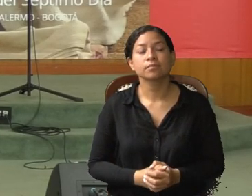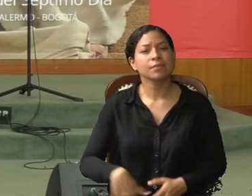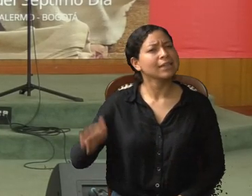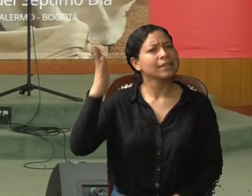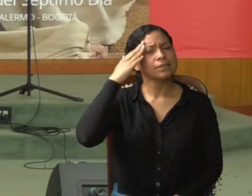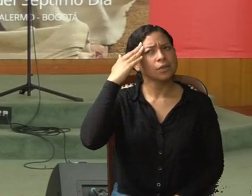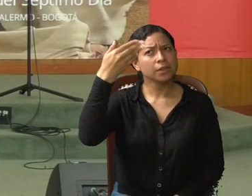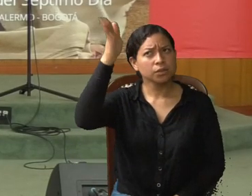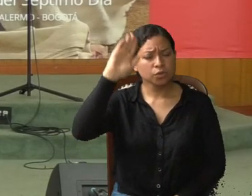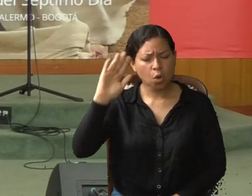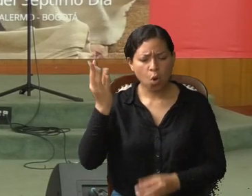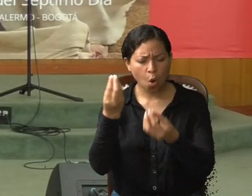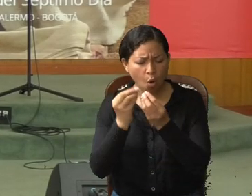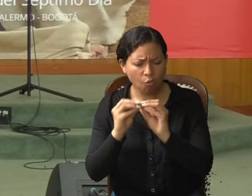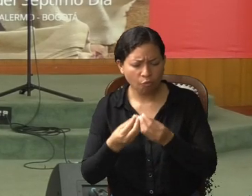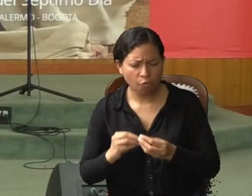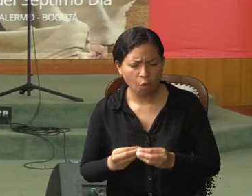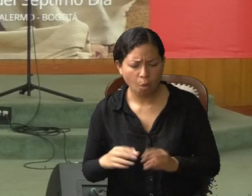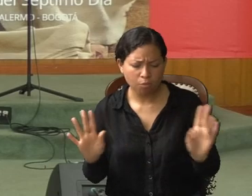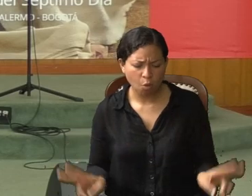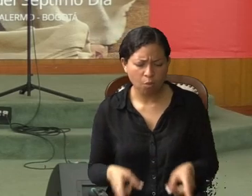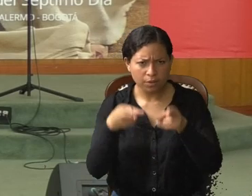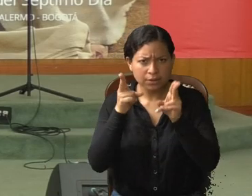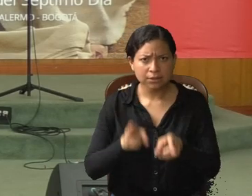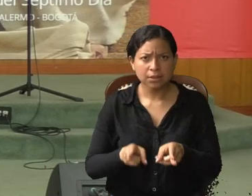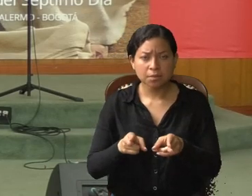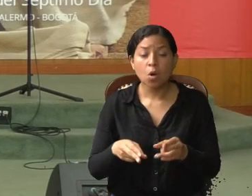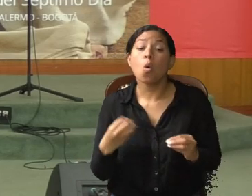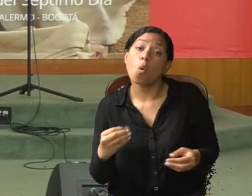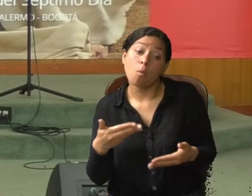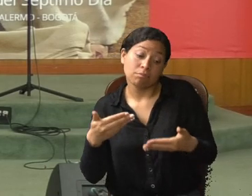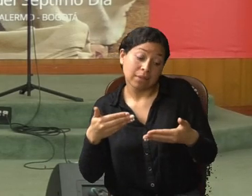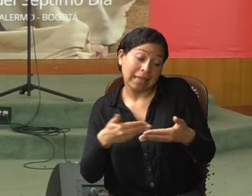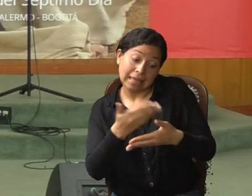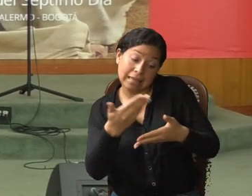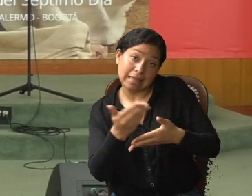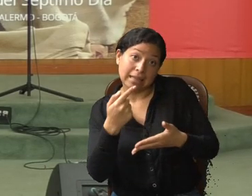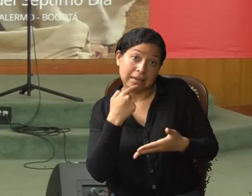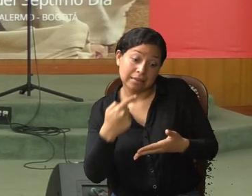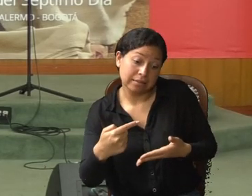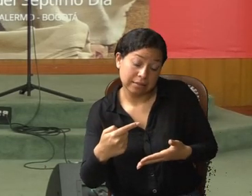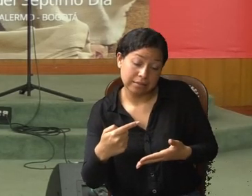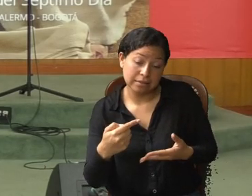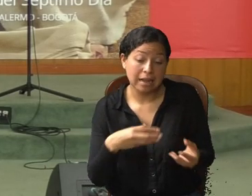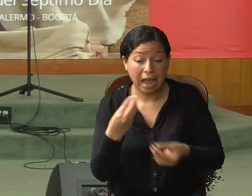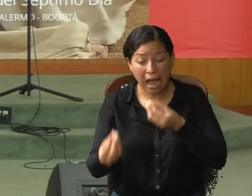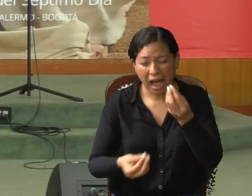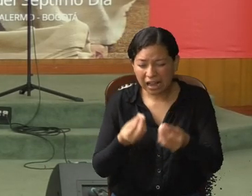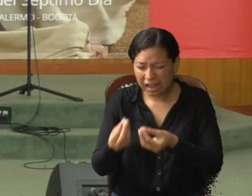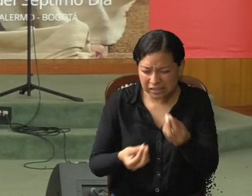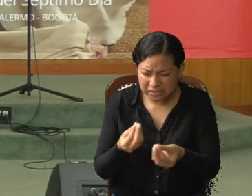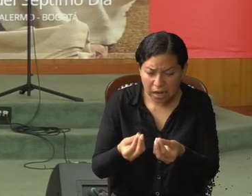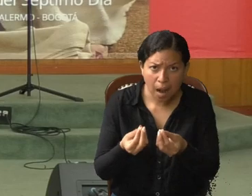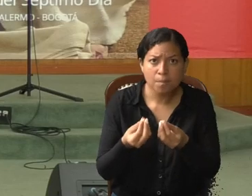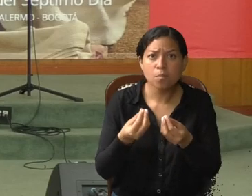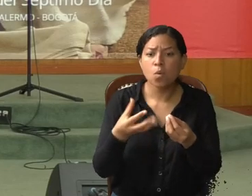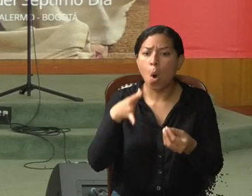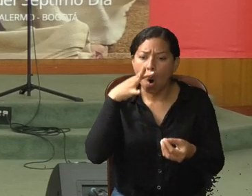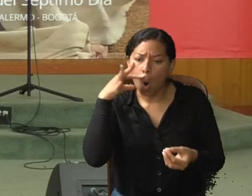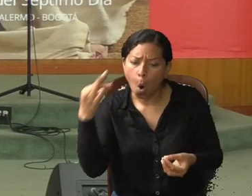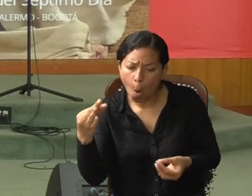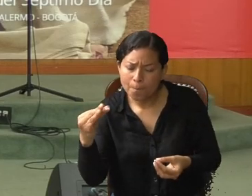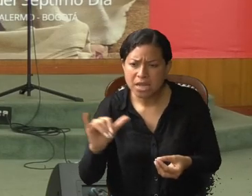cuando en Génesis 1:26 dice, hagamos al hombre, ¿cómo dice el versículo? Hagamos al hombre a nuestra